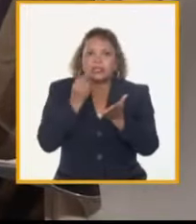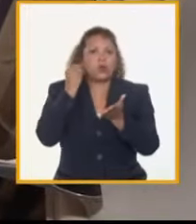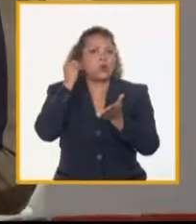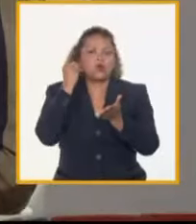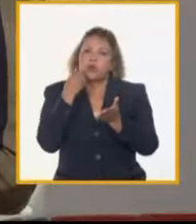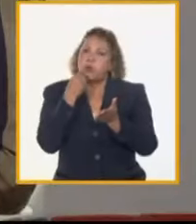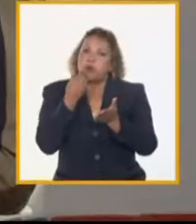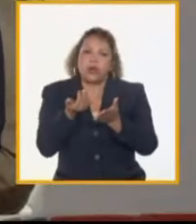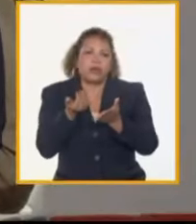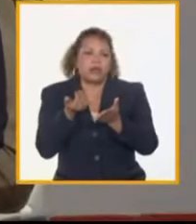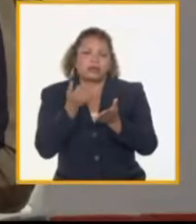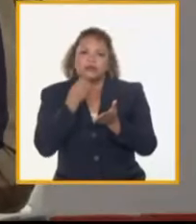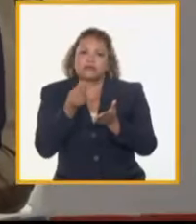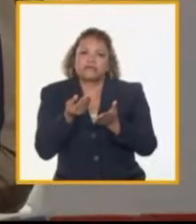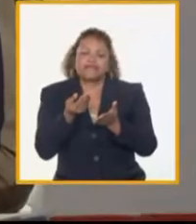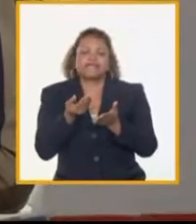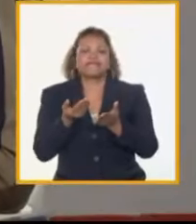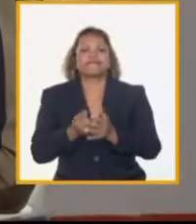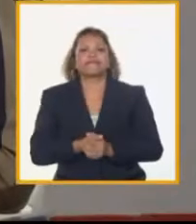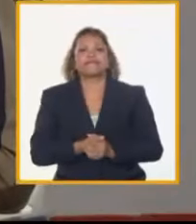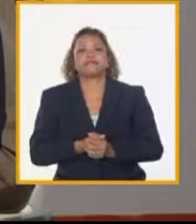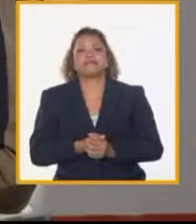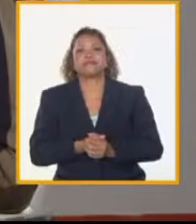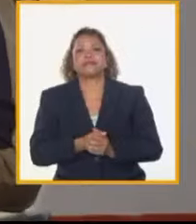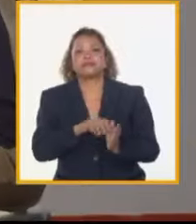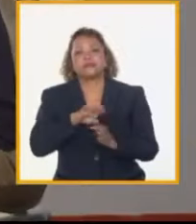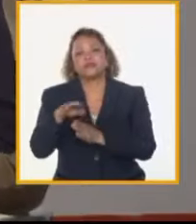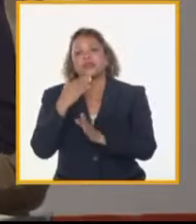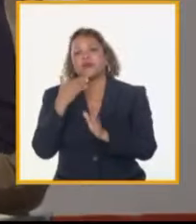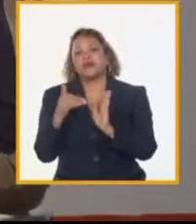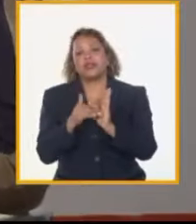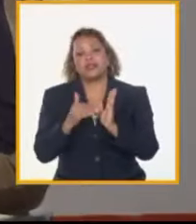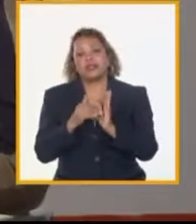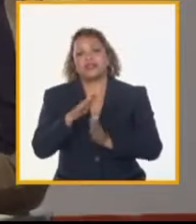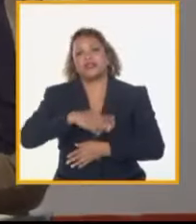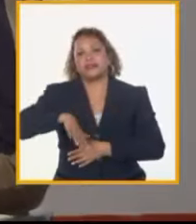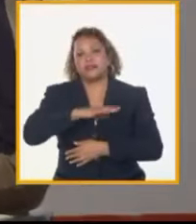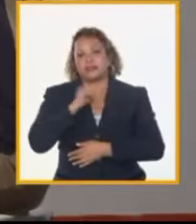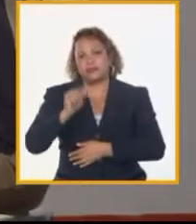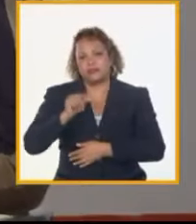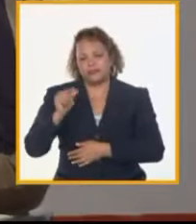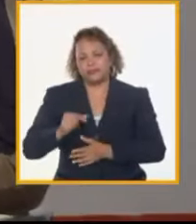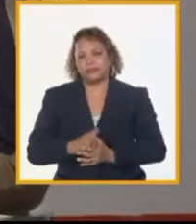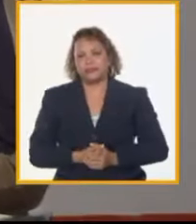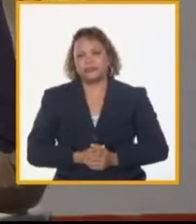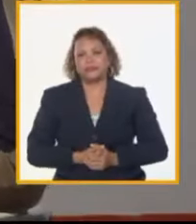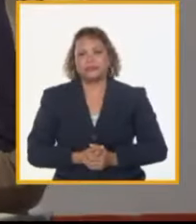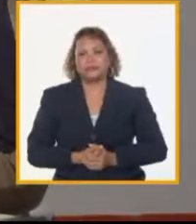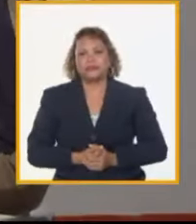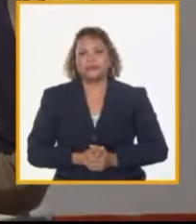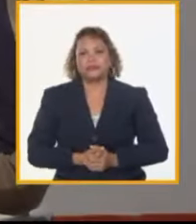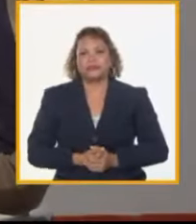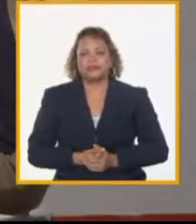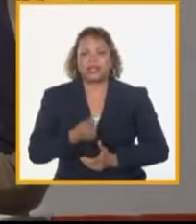buenas tardes. Buenas tardes reiteradas a los televidentes y radiovidentes. Ya estuvimos aquí ayer.